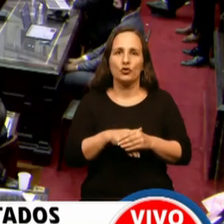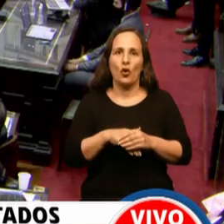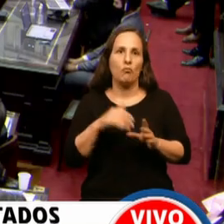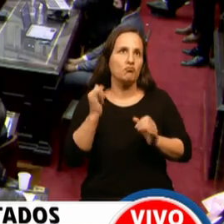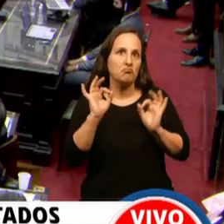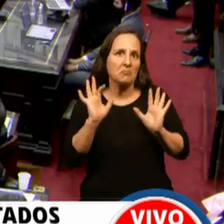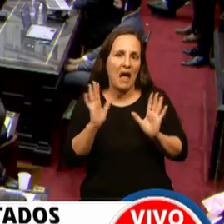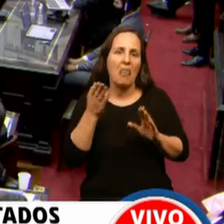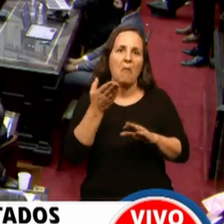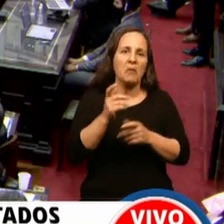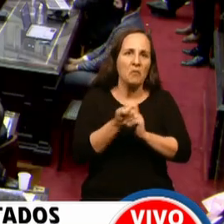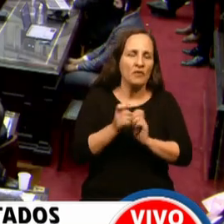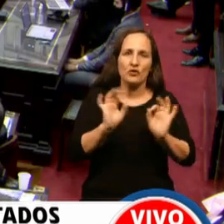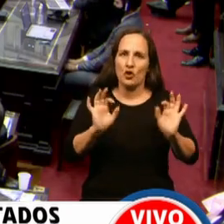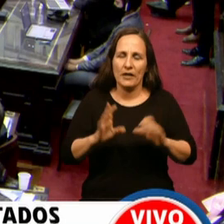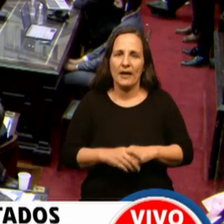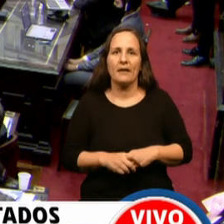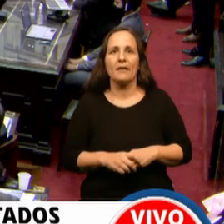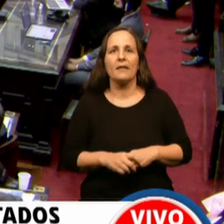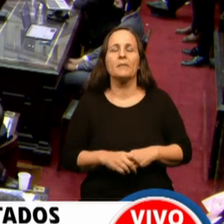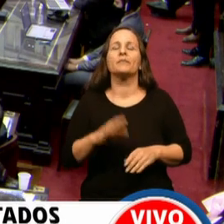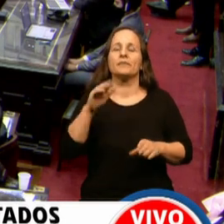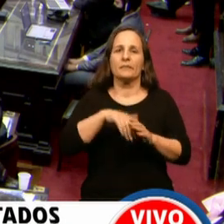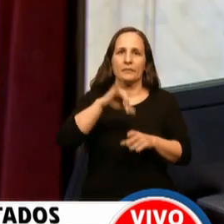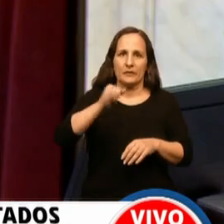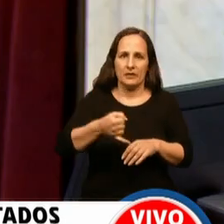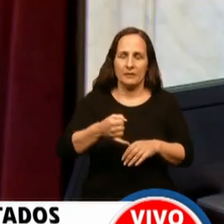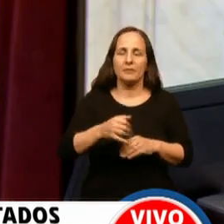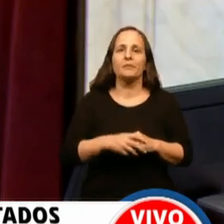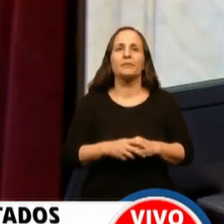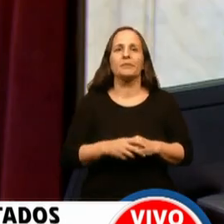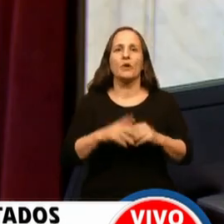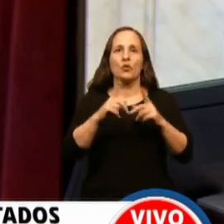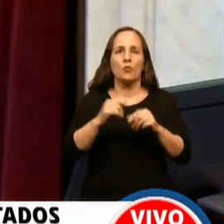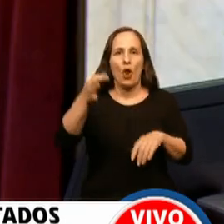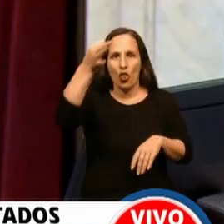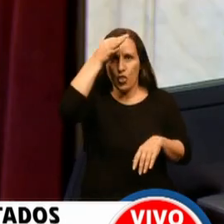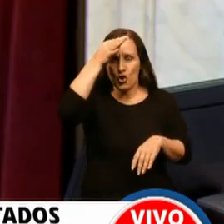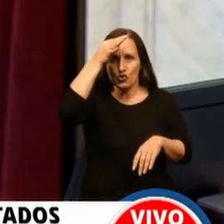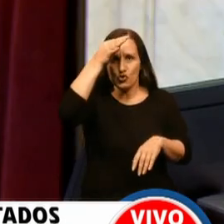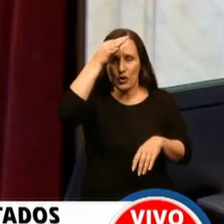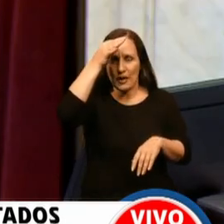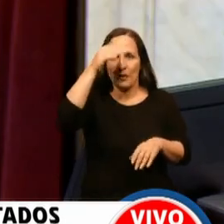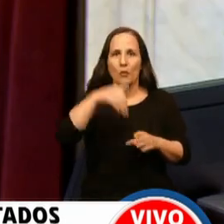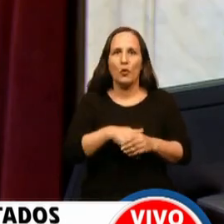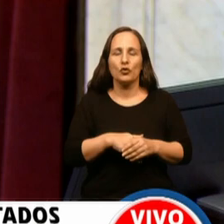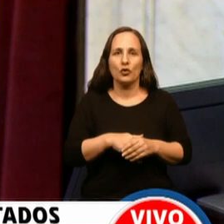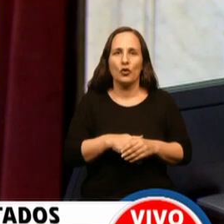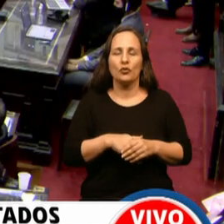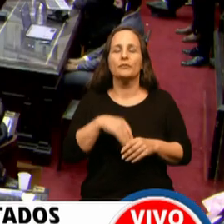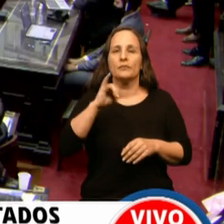observaciones ni pedidos de modificación resulta afirmativo artículo 12 sírvase marcar su voto